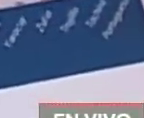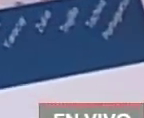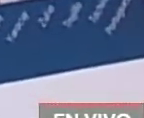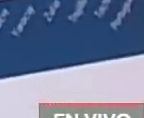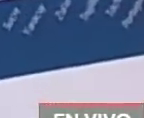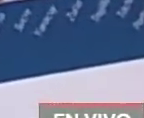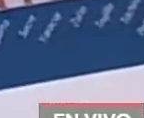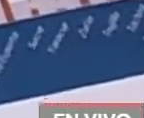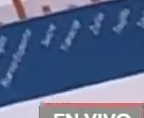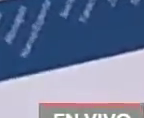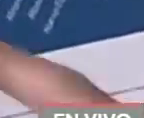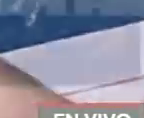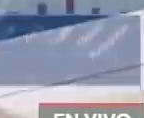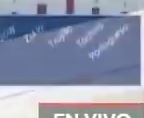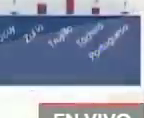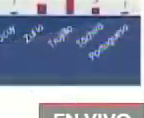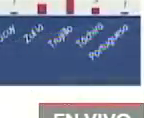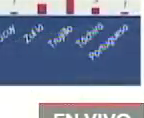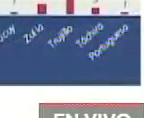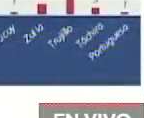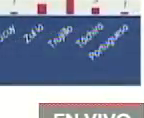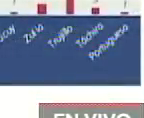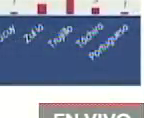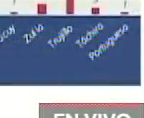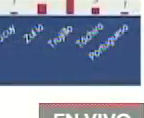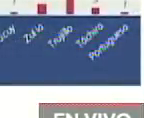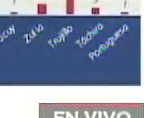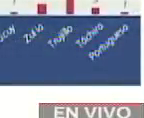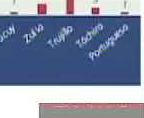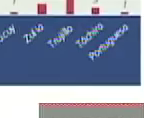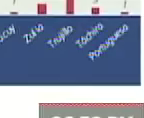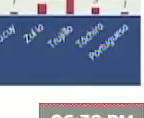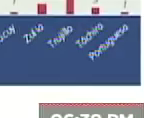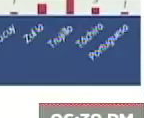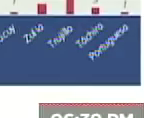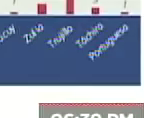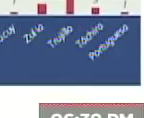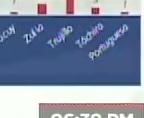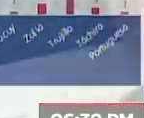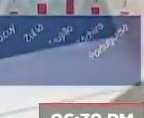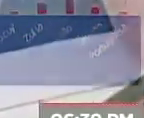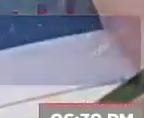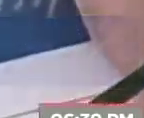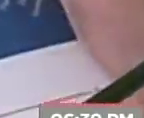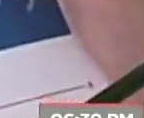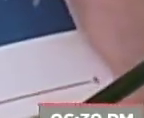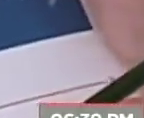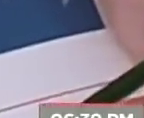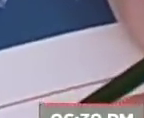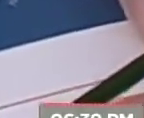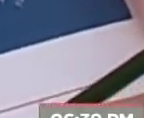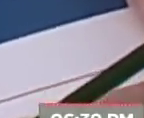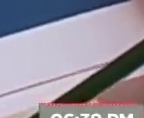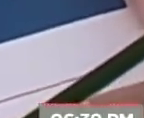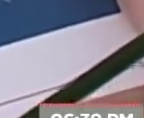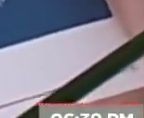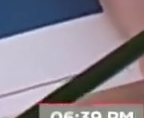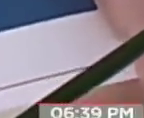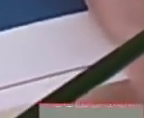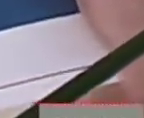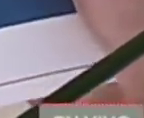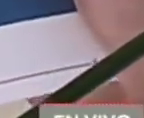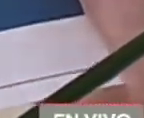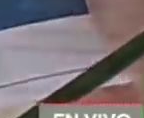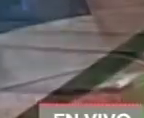tenemos el Distrito Capital con 30, y Aragua ha venido repuntando. Repito, ahí es allí la importancia de